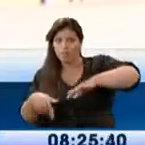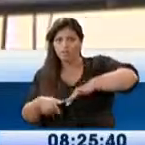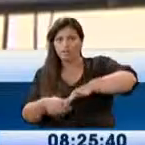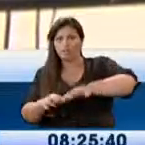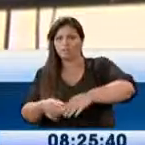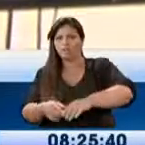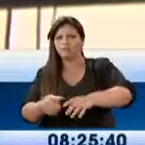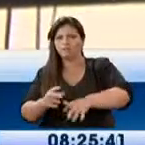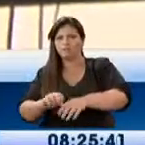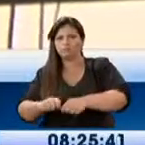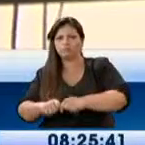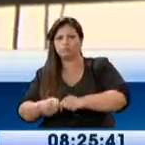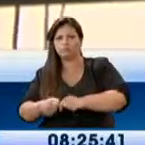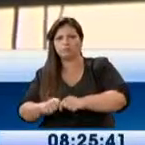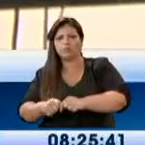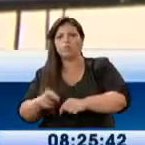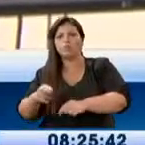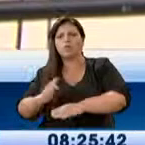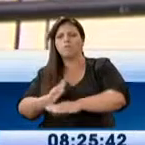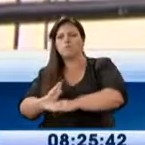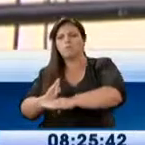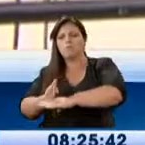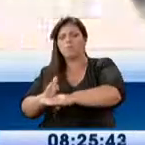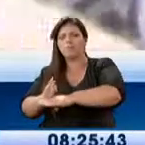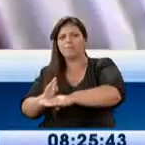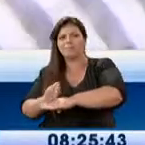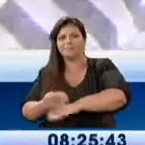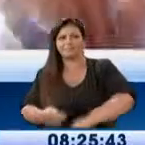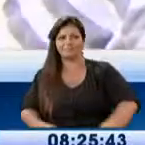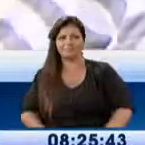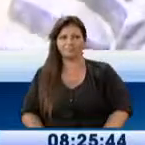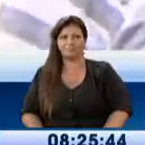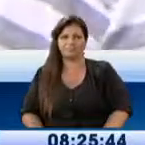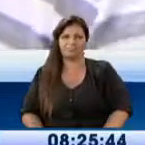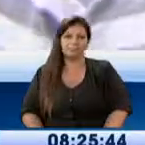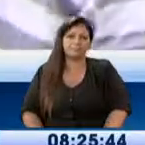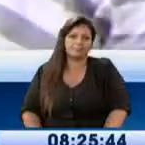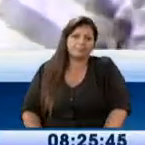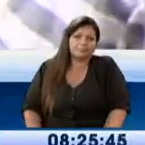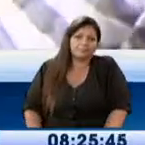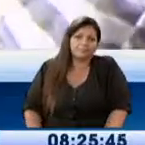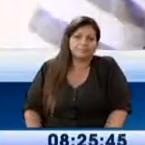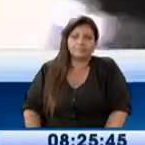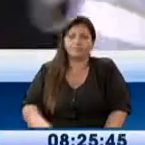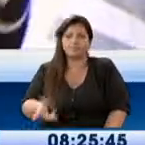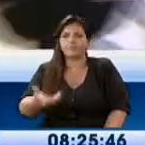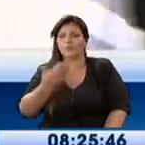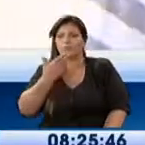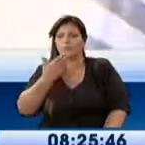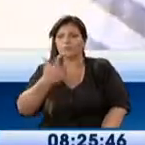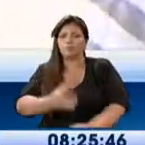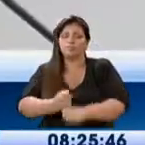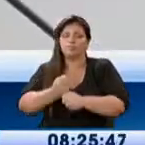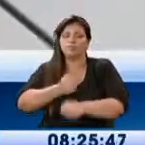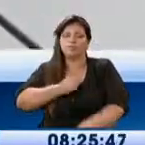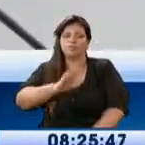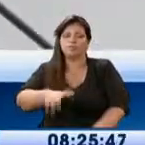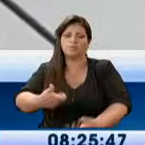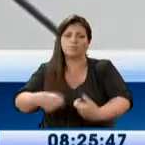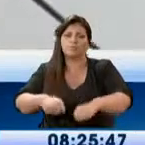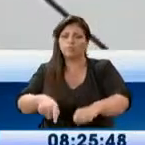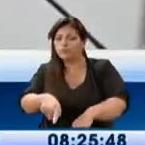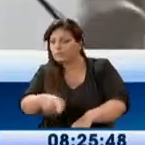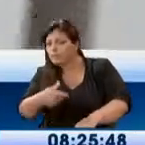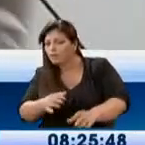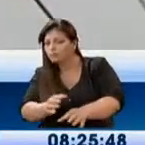bloqueo. Dejarla aquí, inseguro. Esto está terrible. La seguridad es solamente la que trae la moto. ¿Y aquí es cuál? El candado de la moto. Justo en